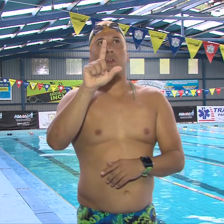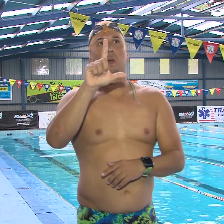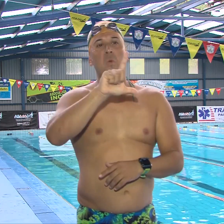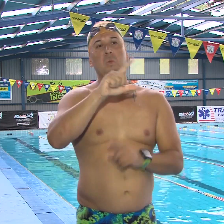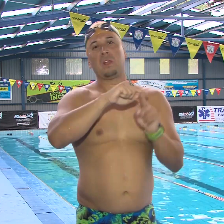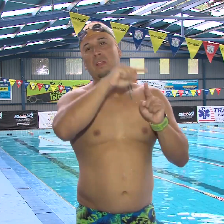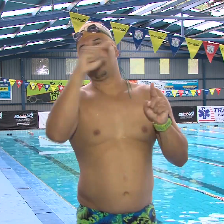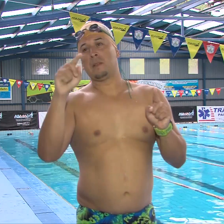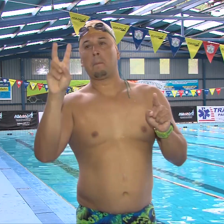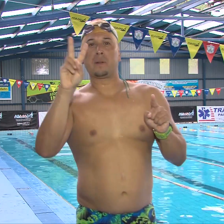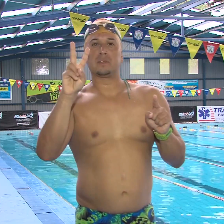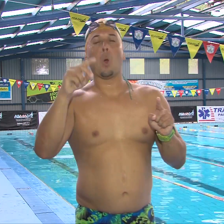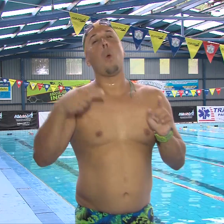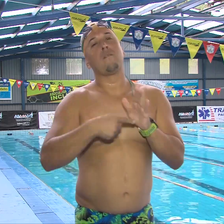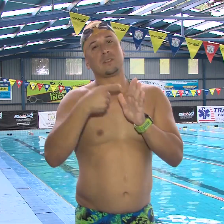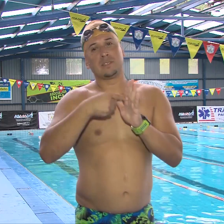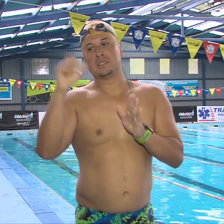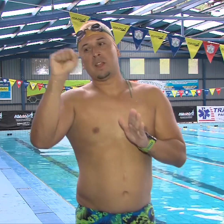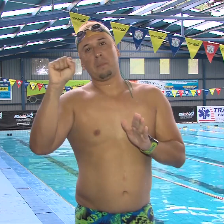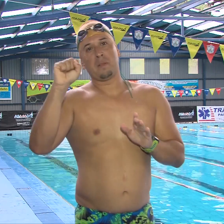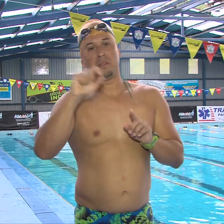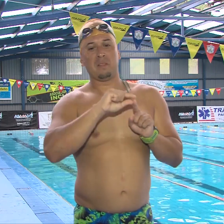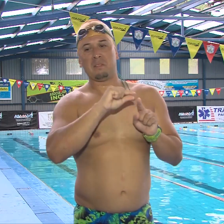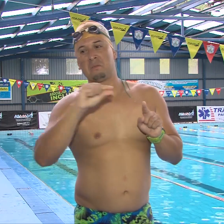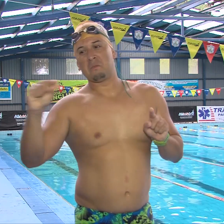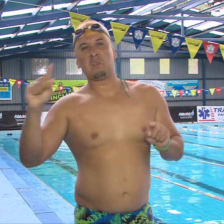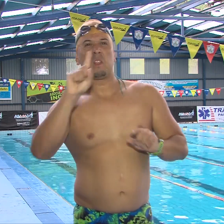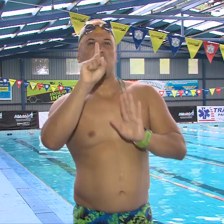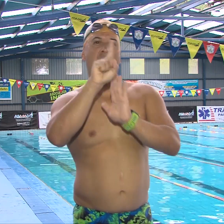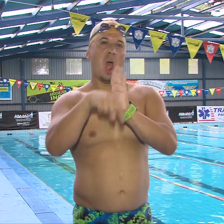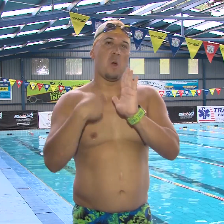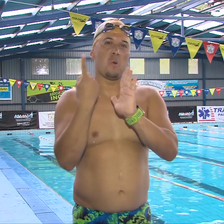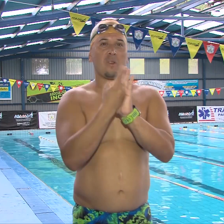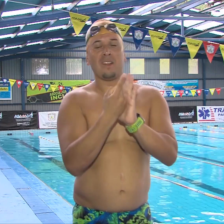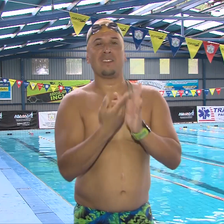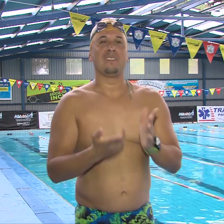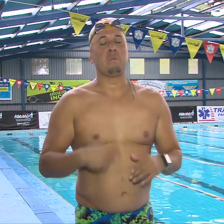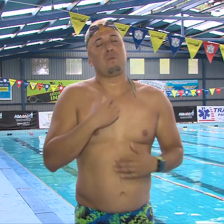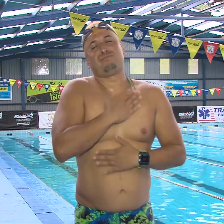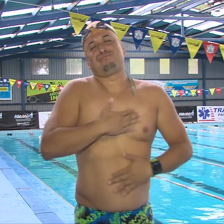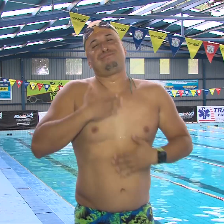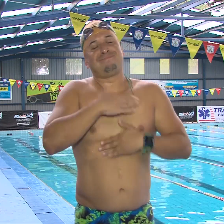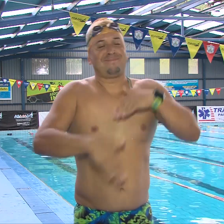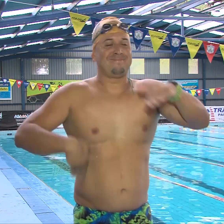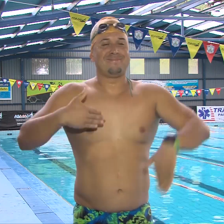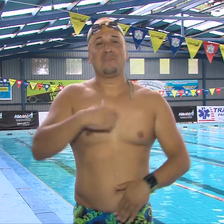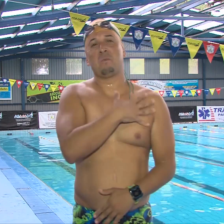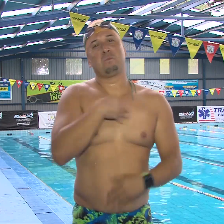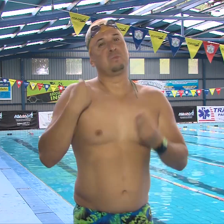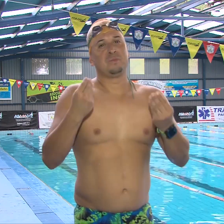e inclusive los sábados en ocasiones una hora. Lo disfrutaba muchísimo. Me encanta la natación.